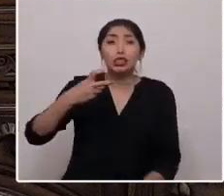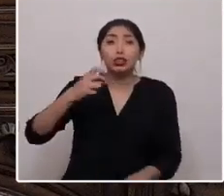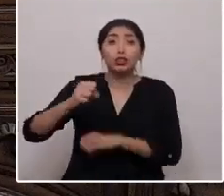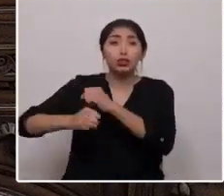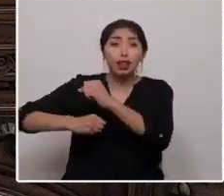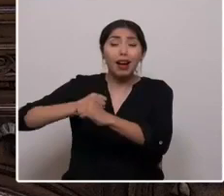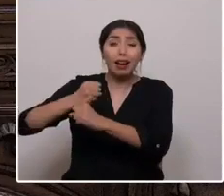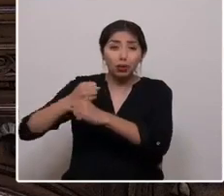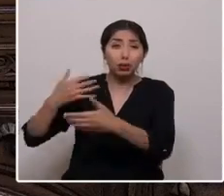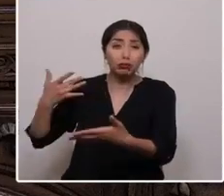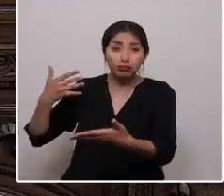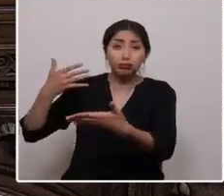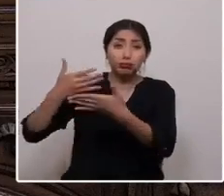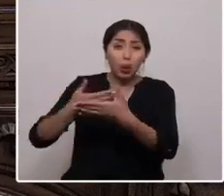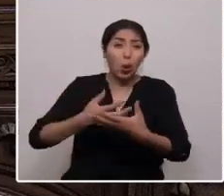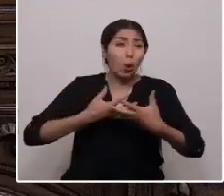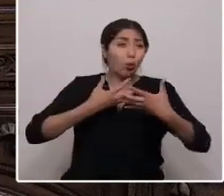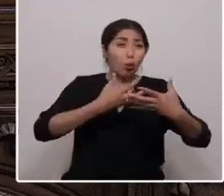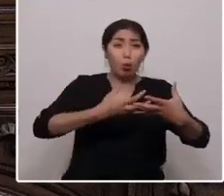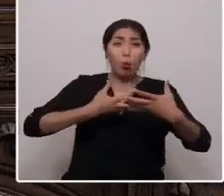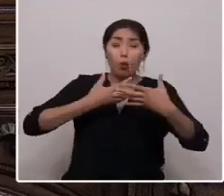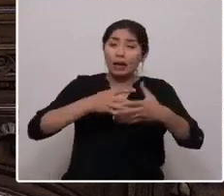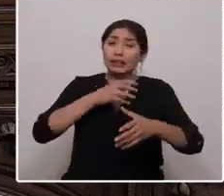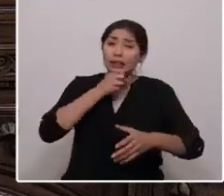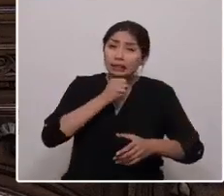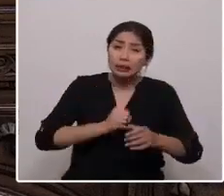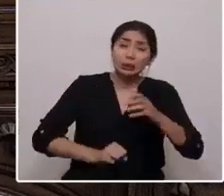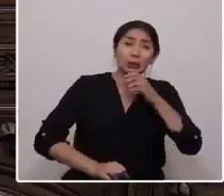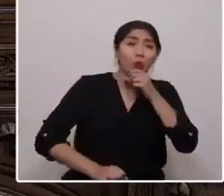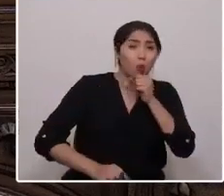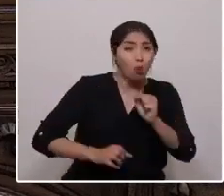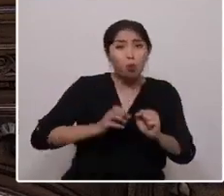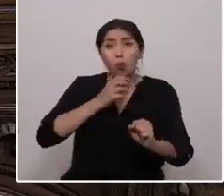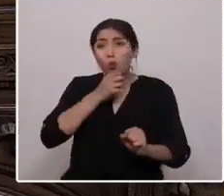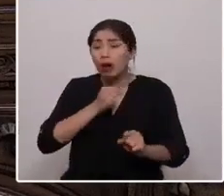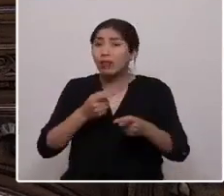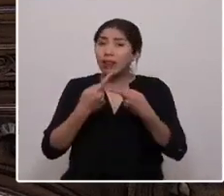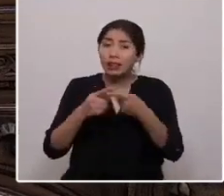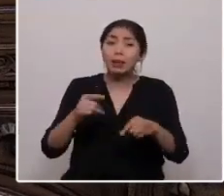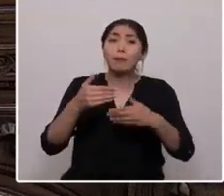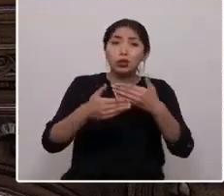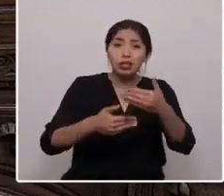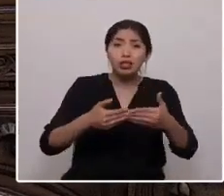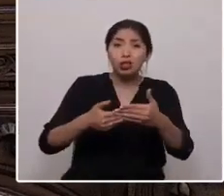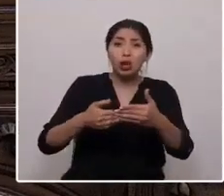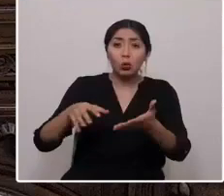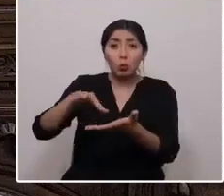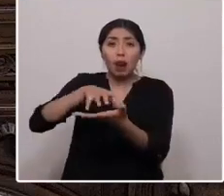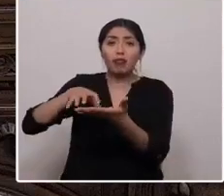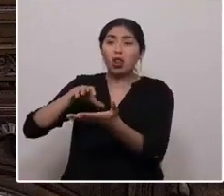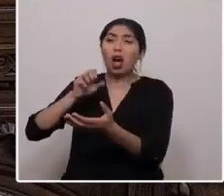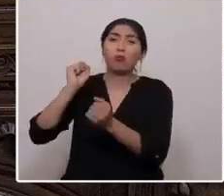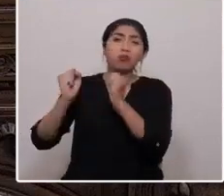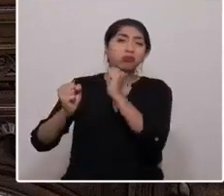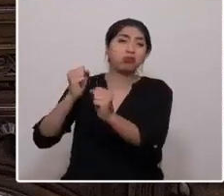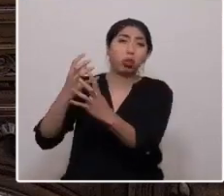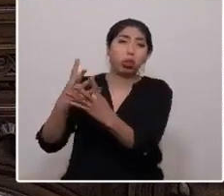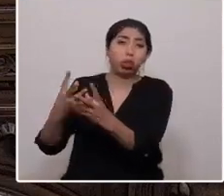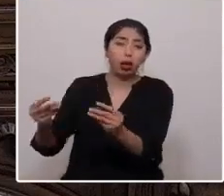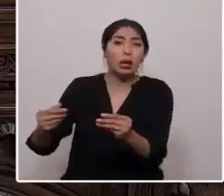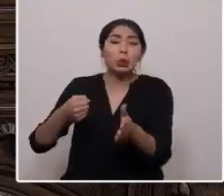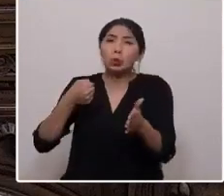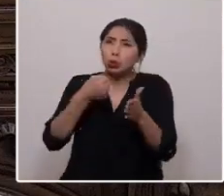existencia resistiendo a diferentes procesos de exterminio cultural y luchando por un verdadero reconocimiento